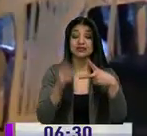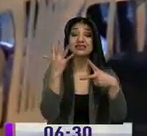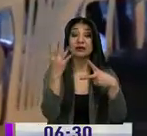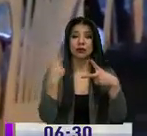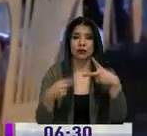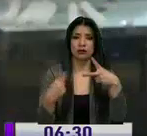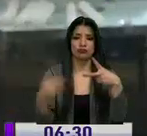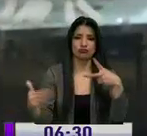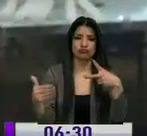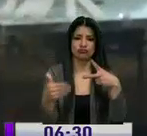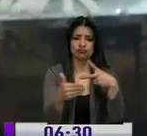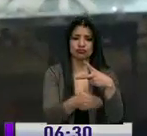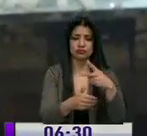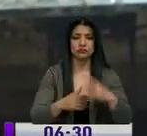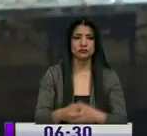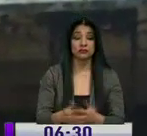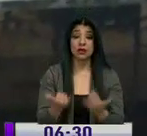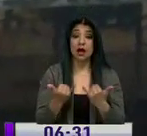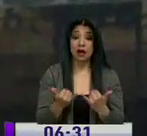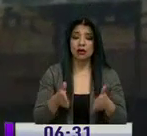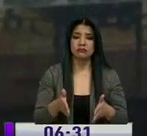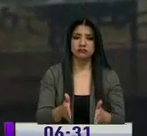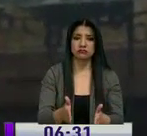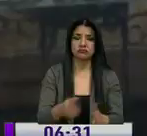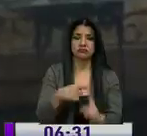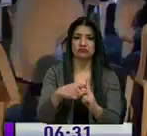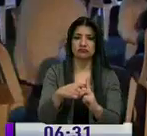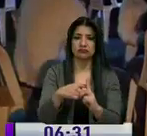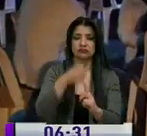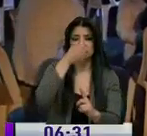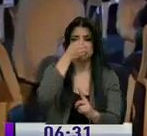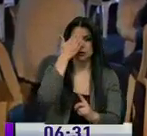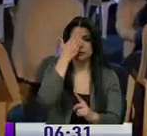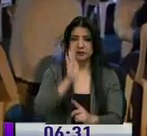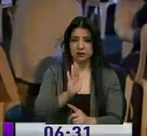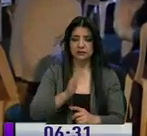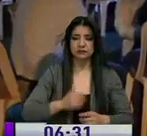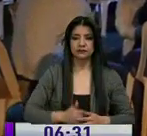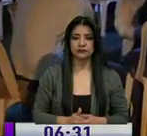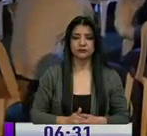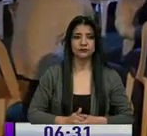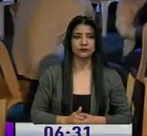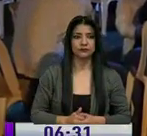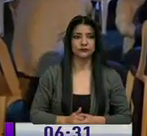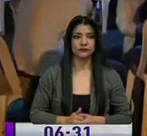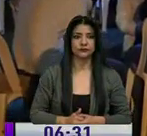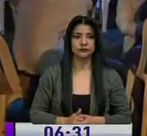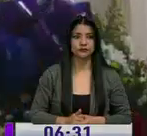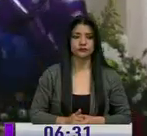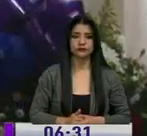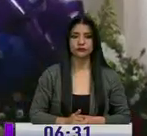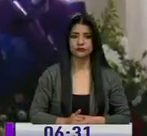sus restos serán sepultados en tierra tsáchila del santo domingo informó gisela moreira lord